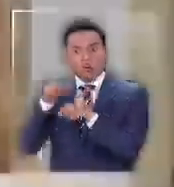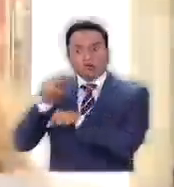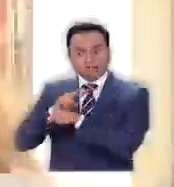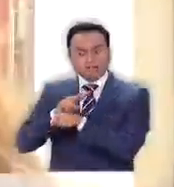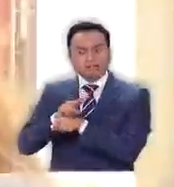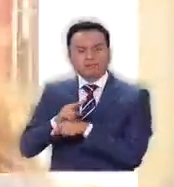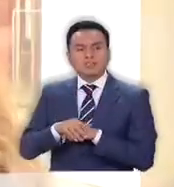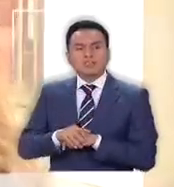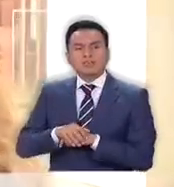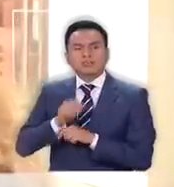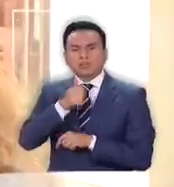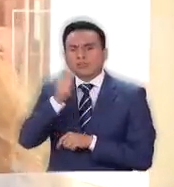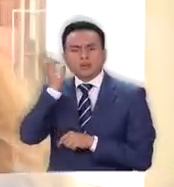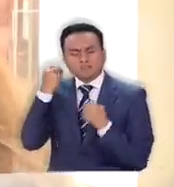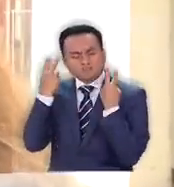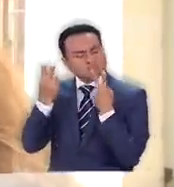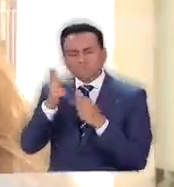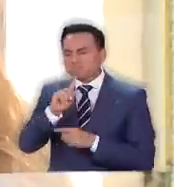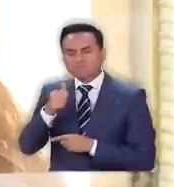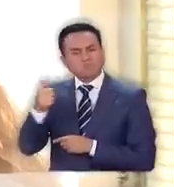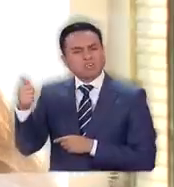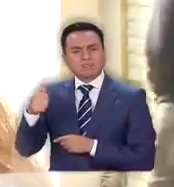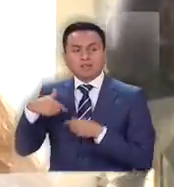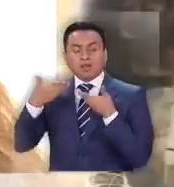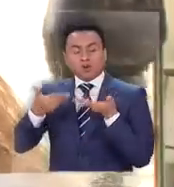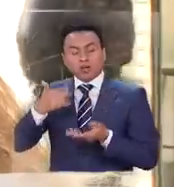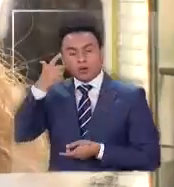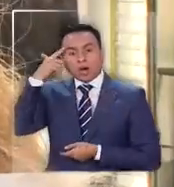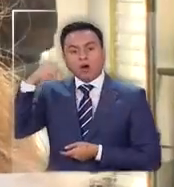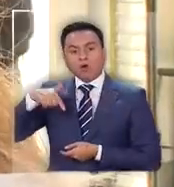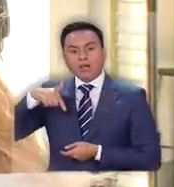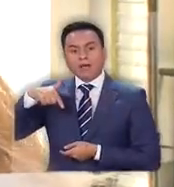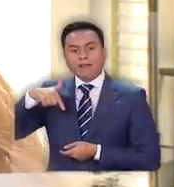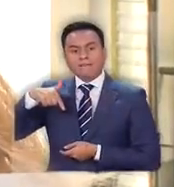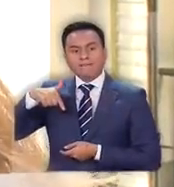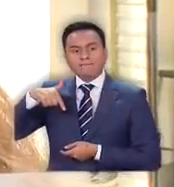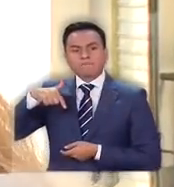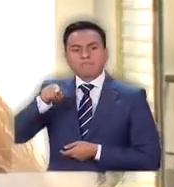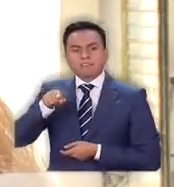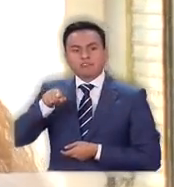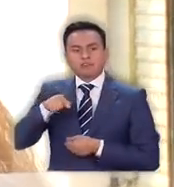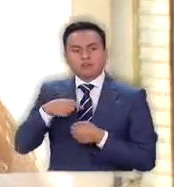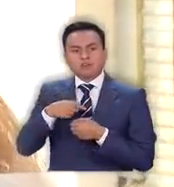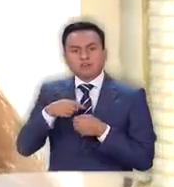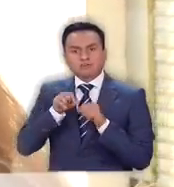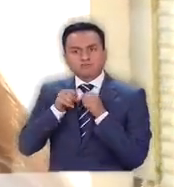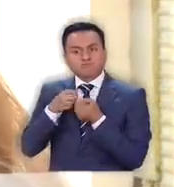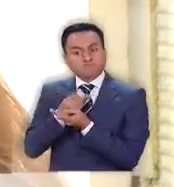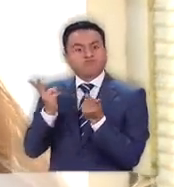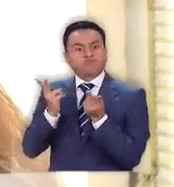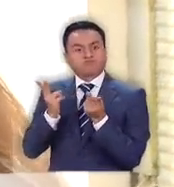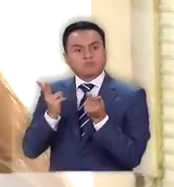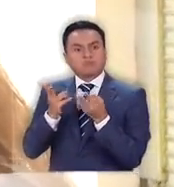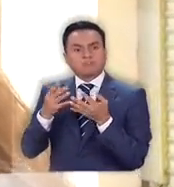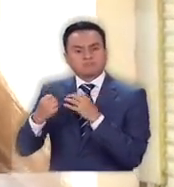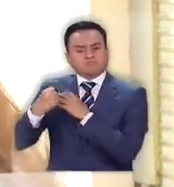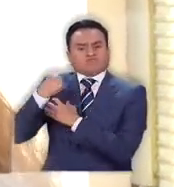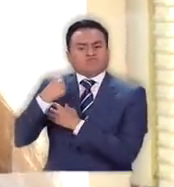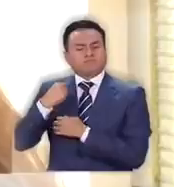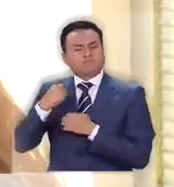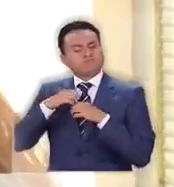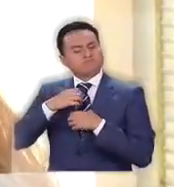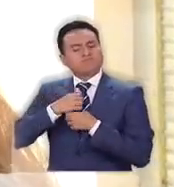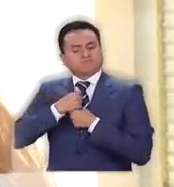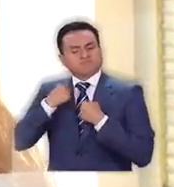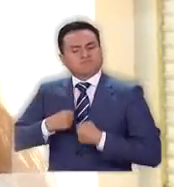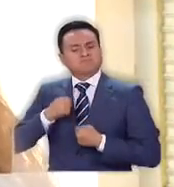testigos. Pero no todas las mujeres se atreven, entonces creo que ahora que eso salga más a la luz le da más empoderamiento a la mujer